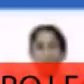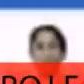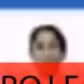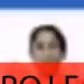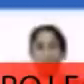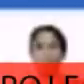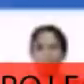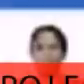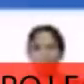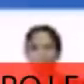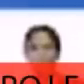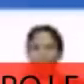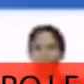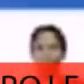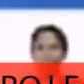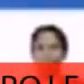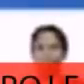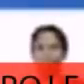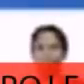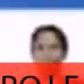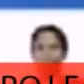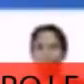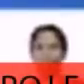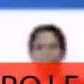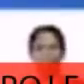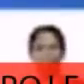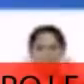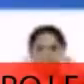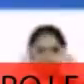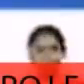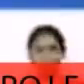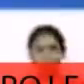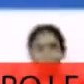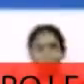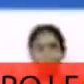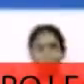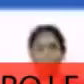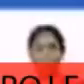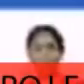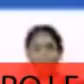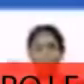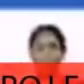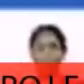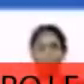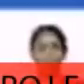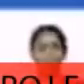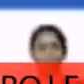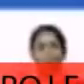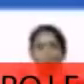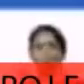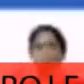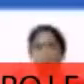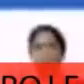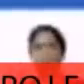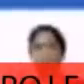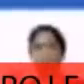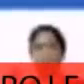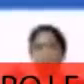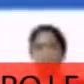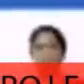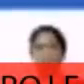para ellos mismos intentarse legitimar, y la gente siguió creyendo en eso y fueron, pues. Lastimosamente el país